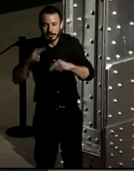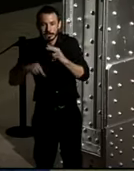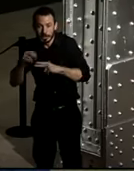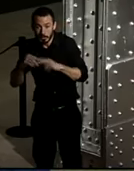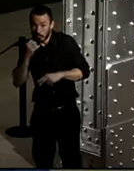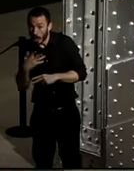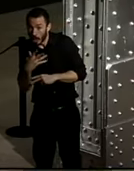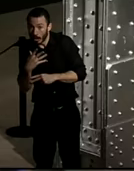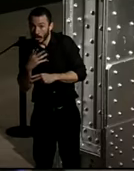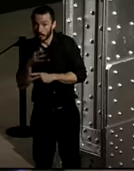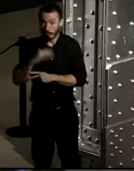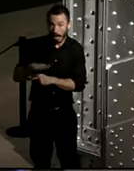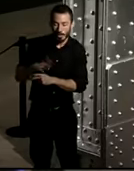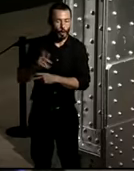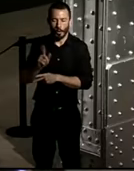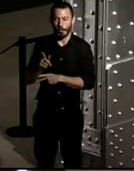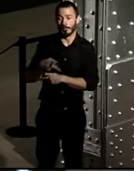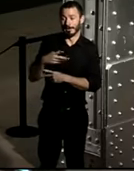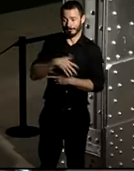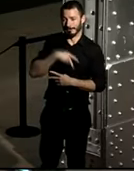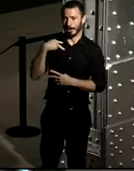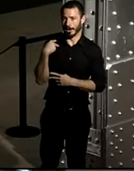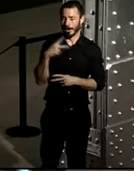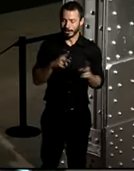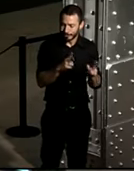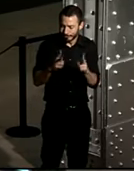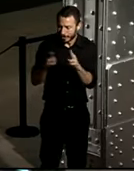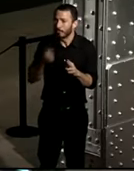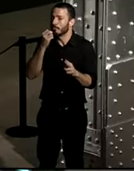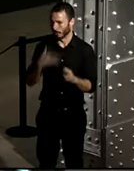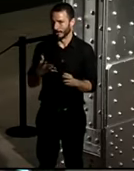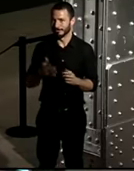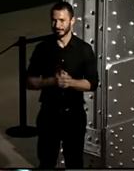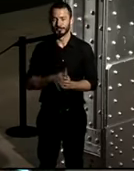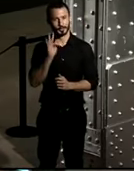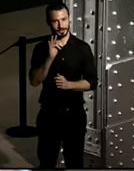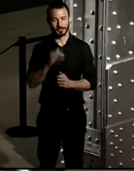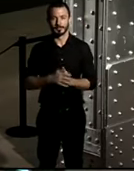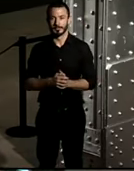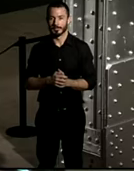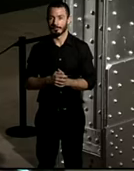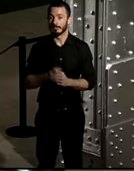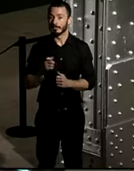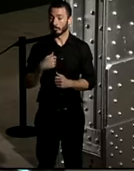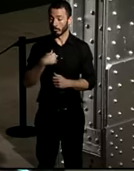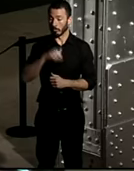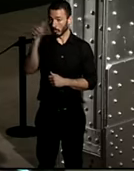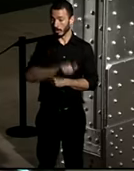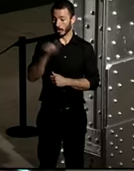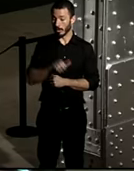siempre es bueno cortar, pero porque siempre... Eso dicen los editores, siempre. Yo he montado las dos pelis,